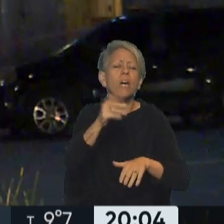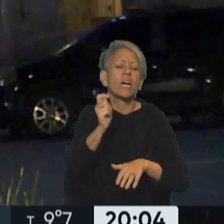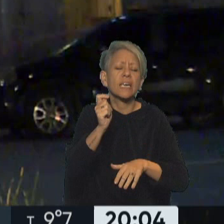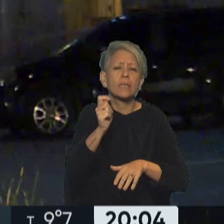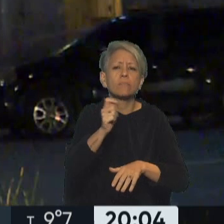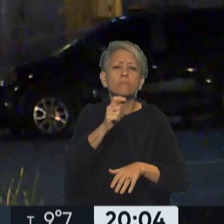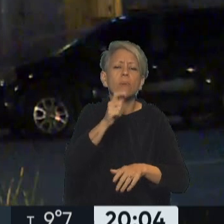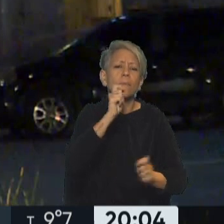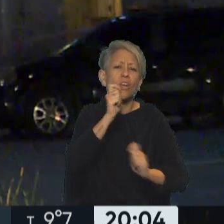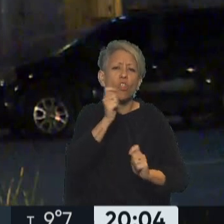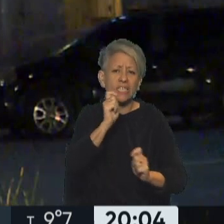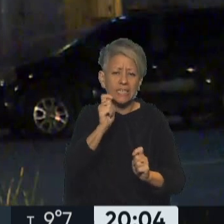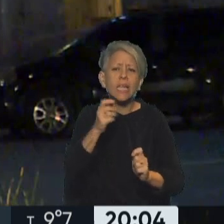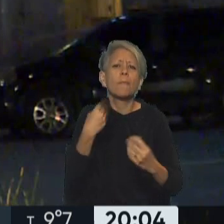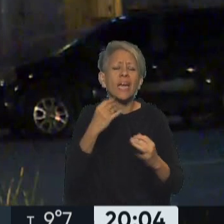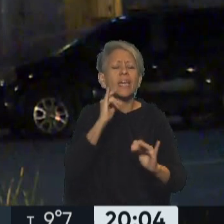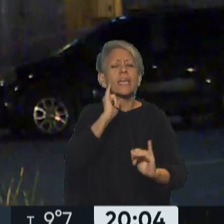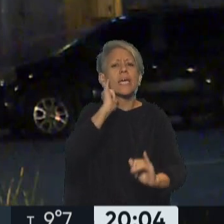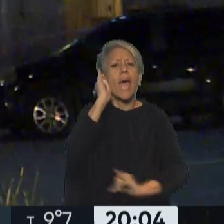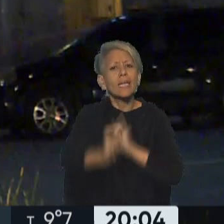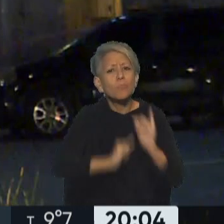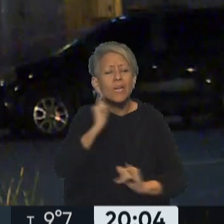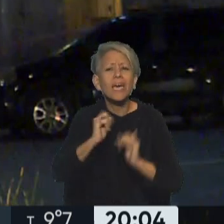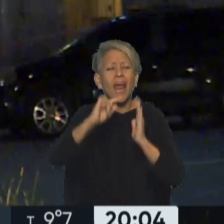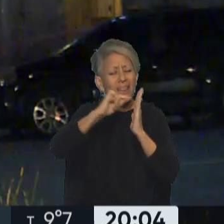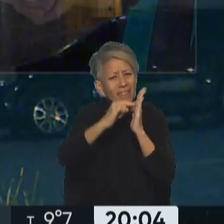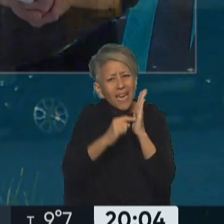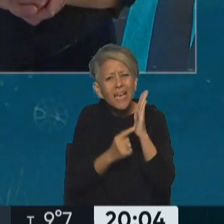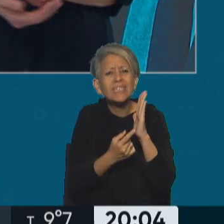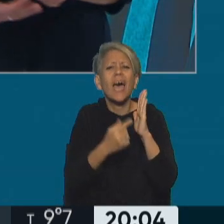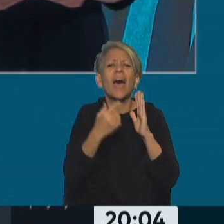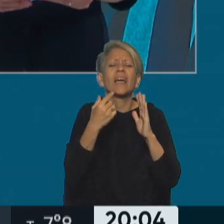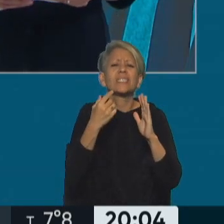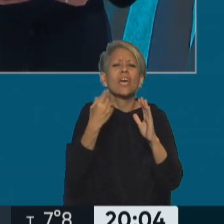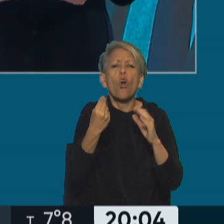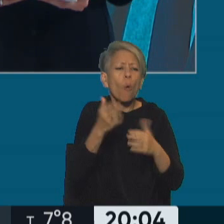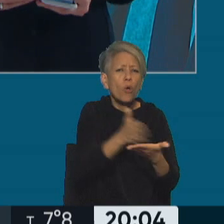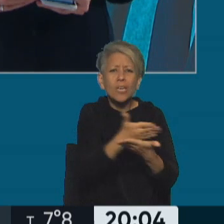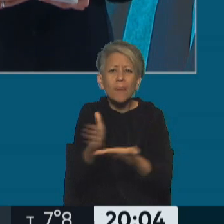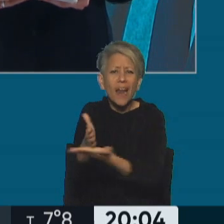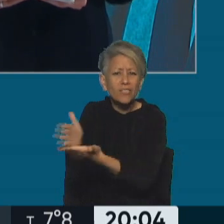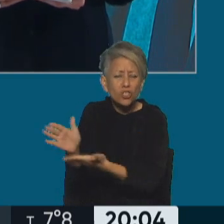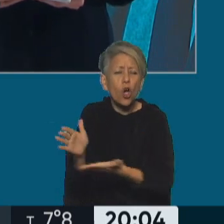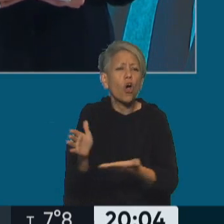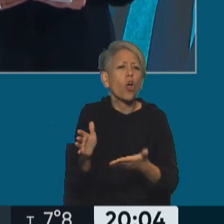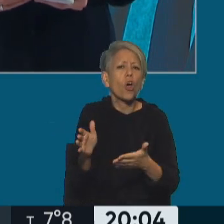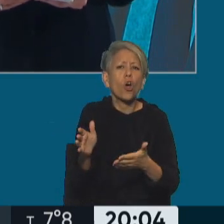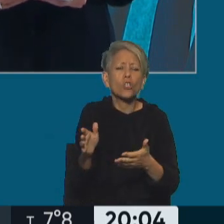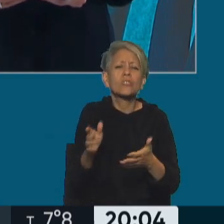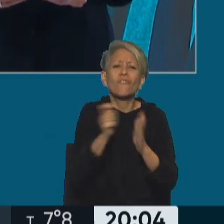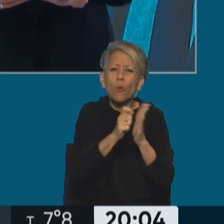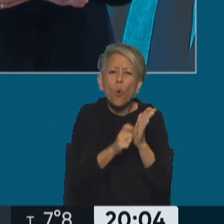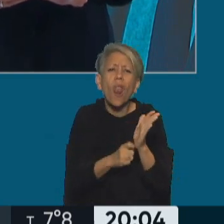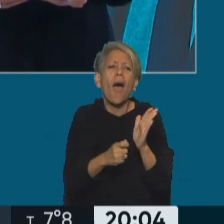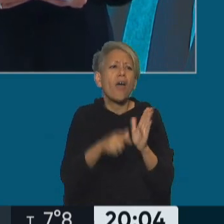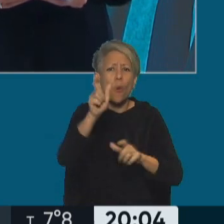con periodistas para poder explicar los detalles respecto de cómo iba a ser la segmentación y completar el formulario